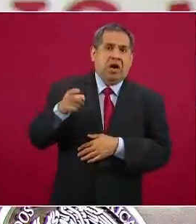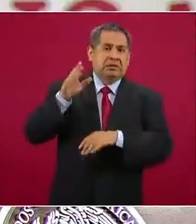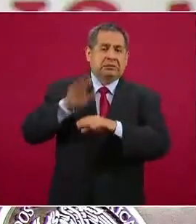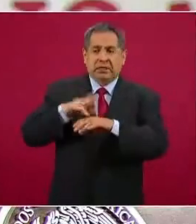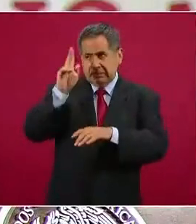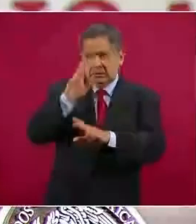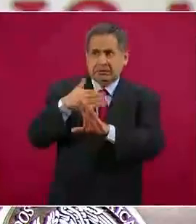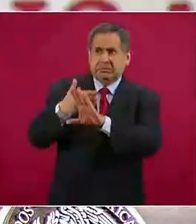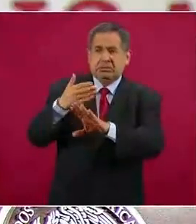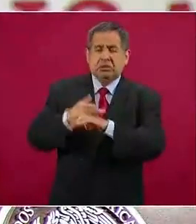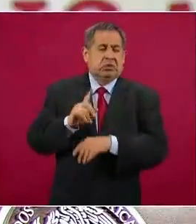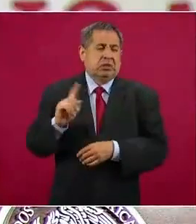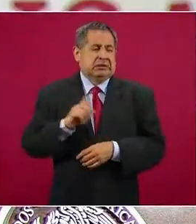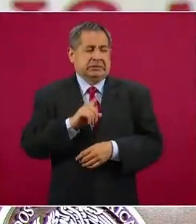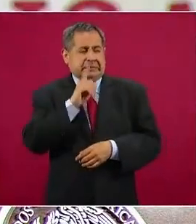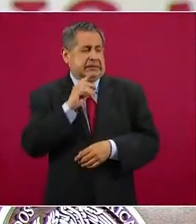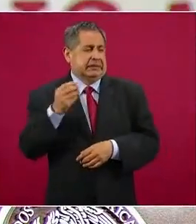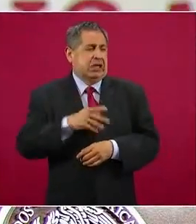por los medios.